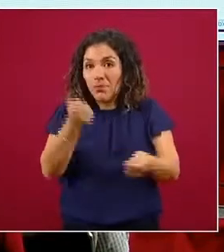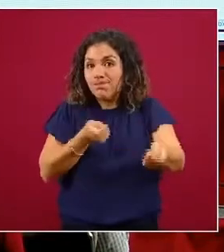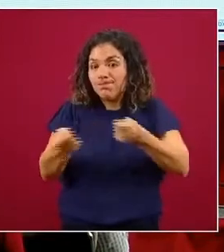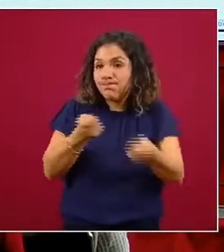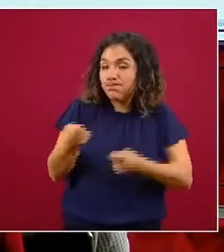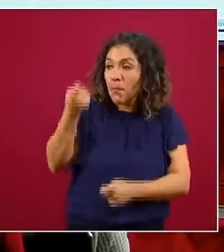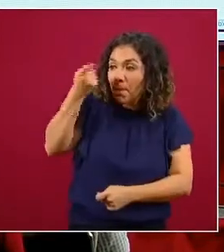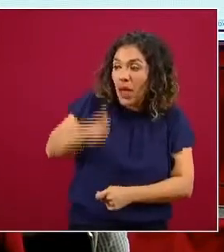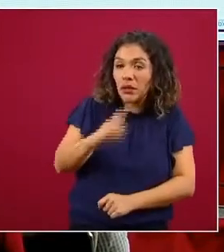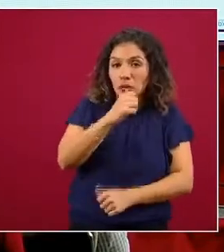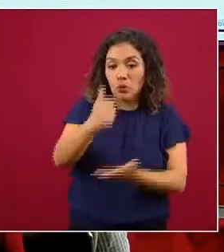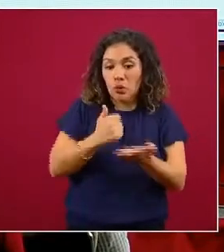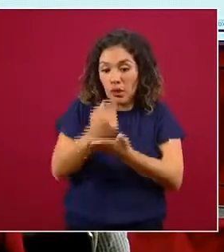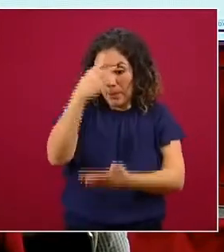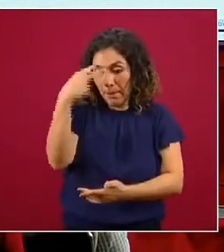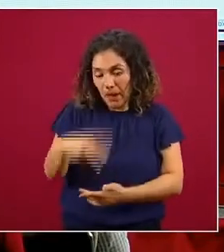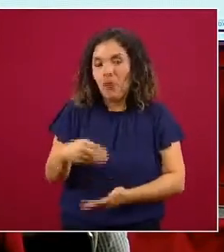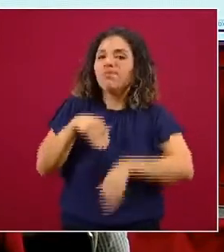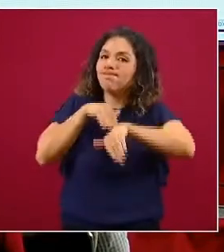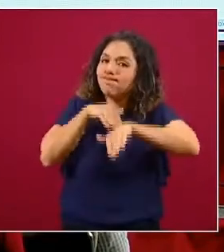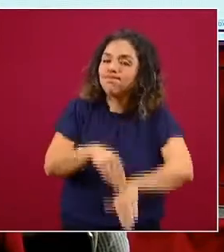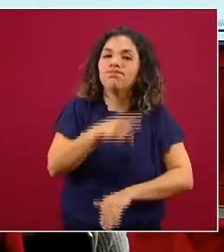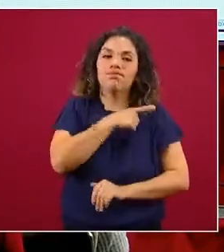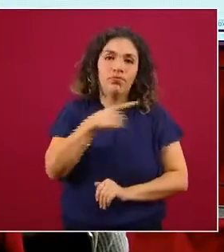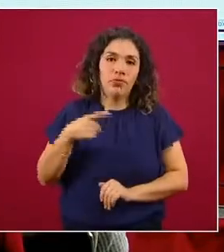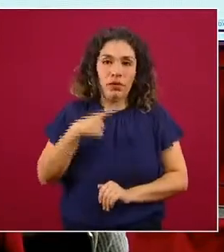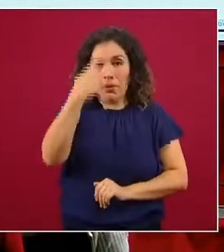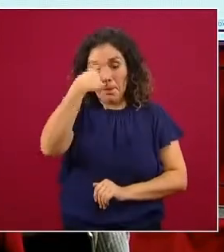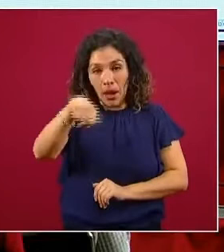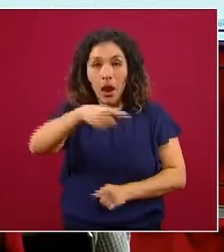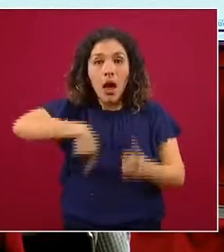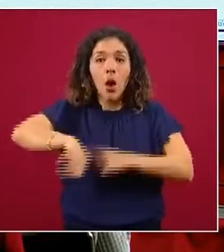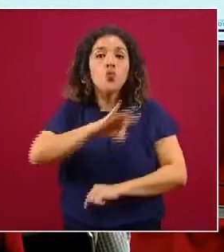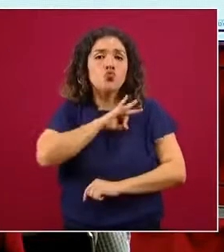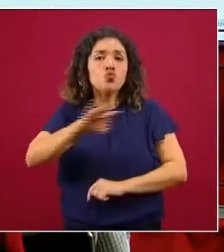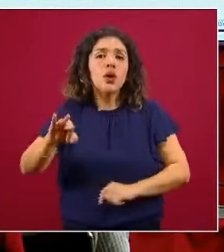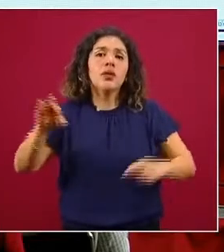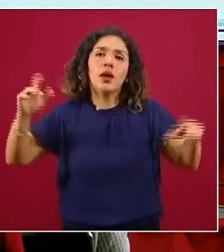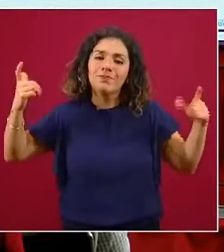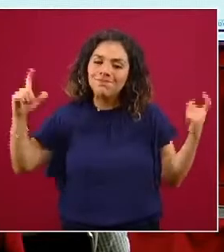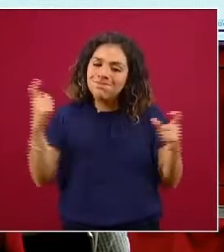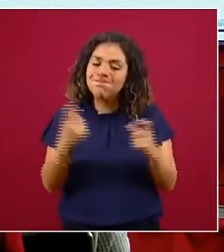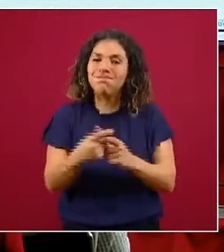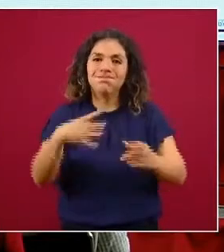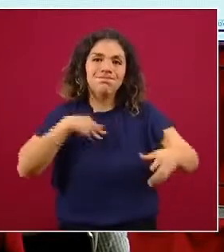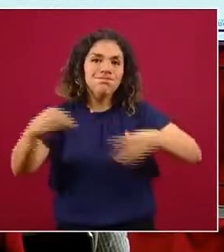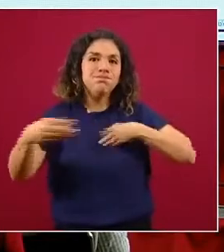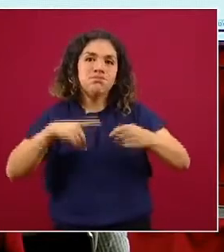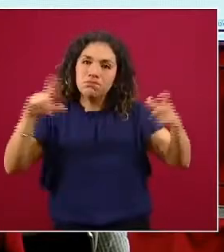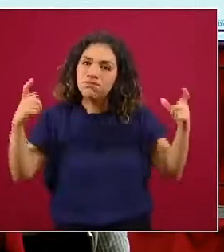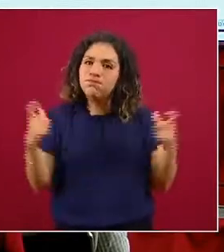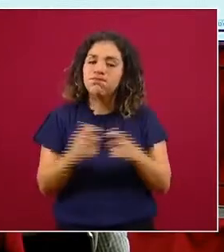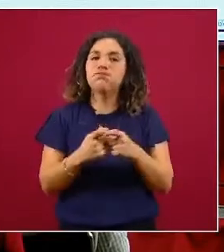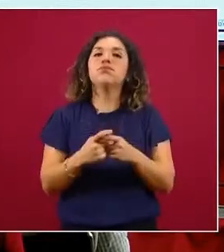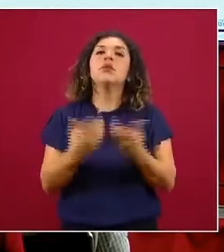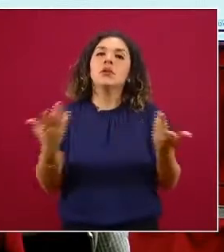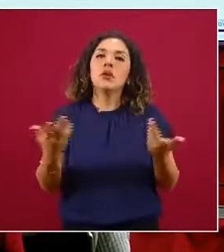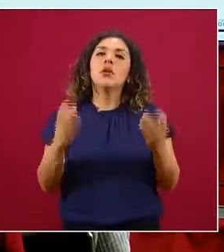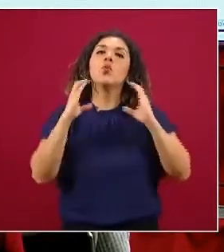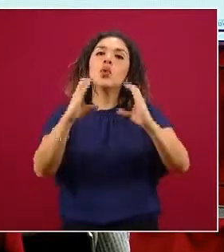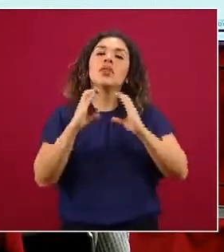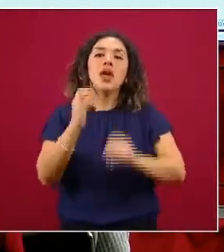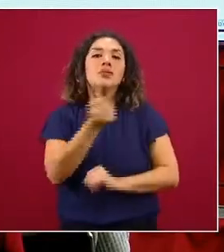que la Ciudad de México está llevando a cabo para poder disminuir los contagios, poder resguardar la